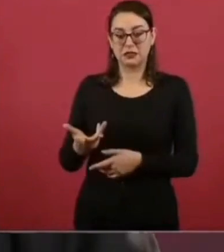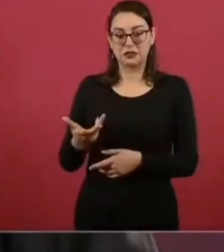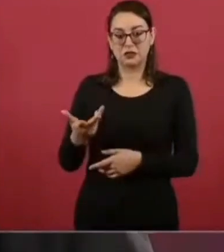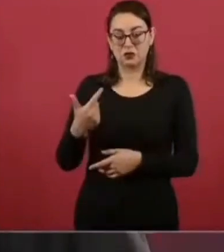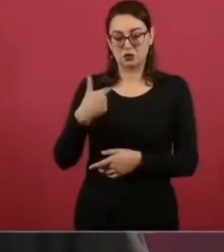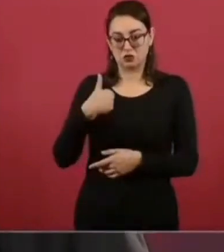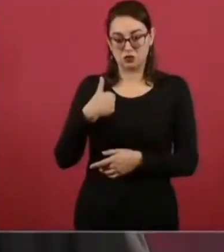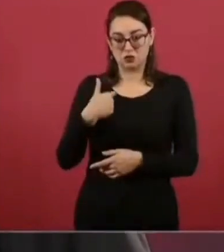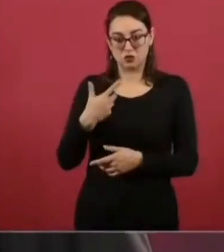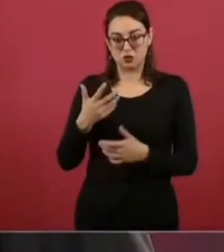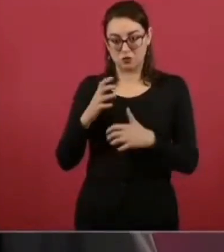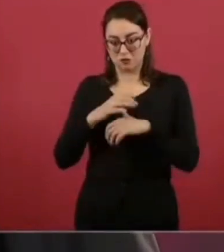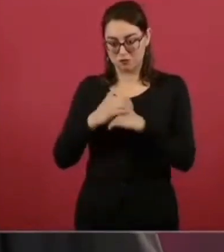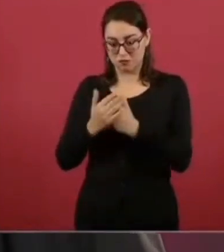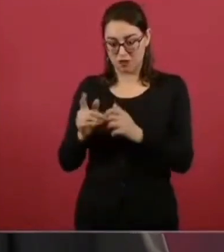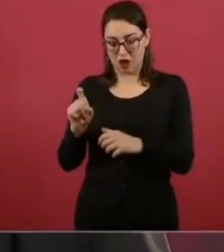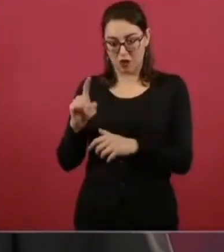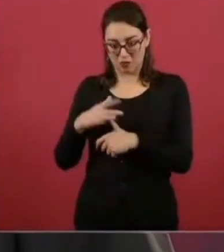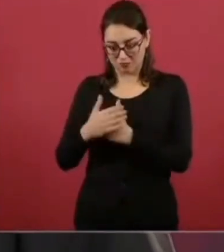quitarse el sudor.